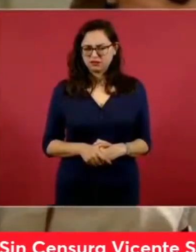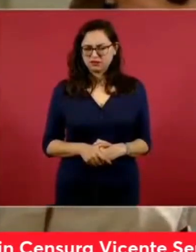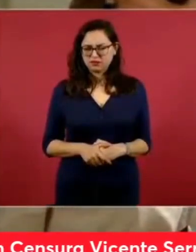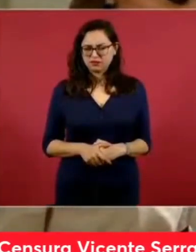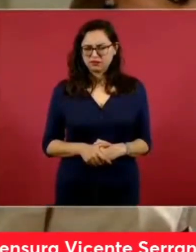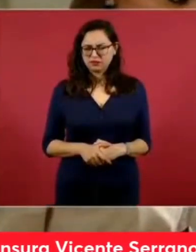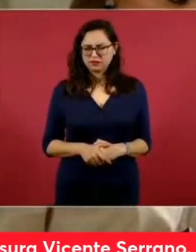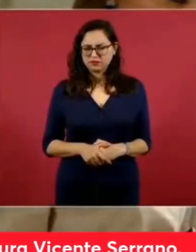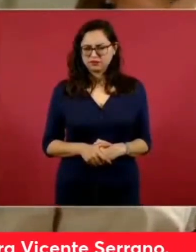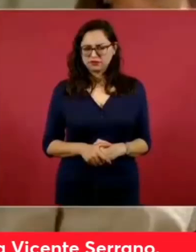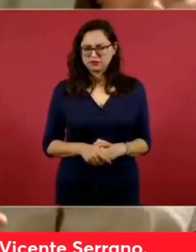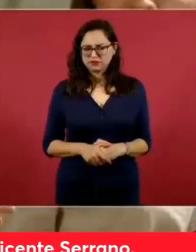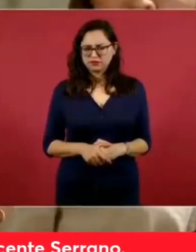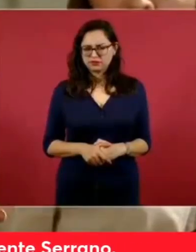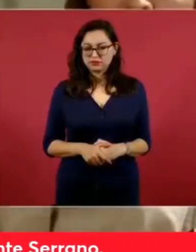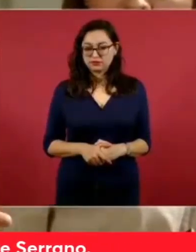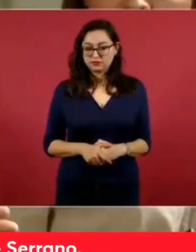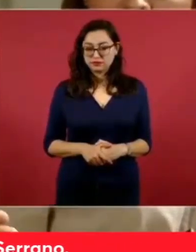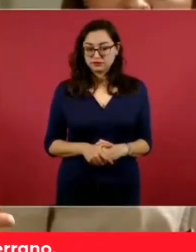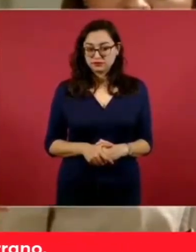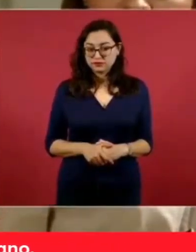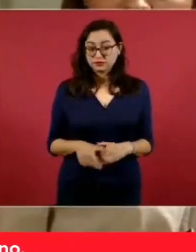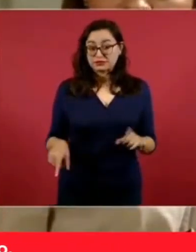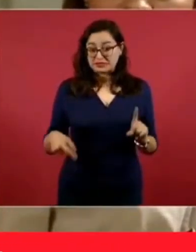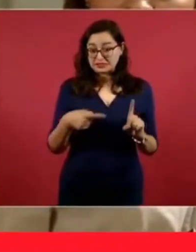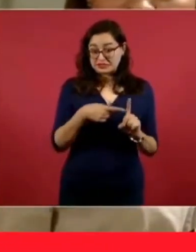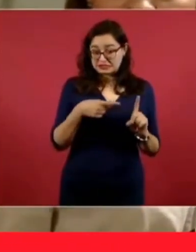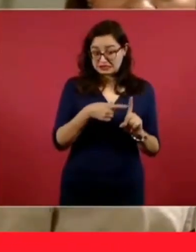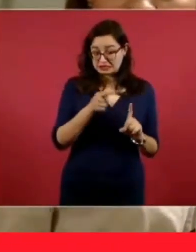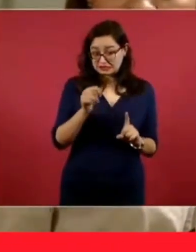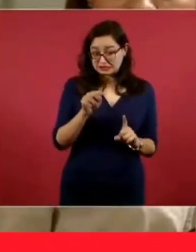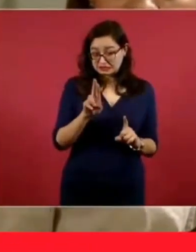era lo más libre que había.